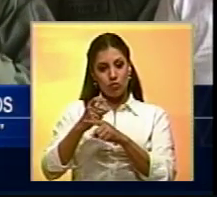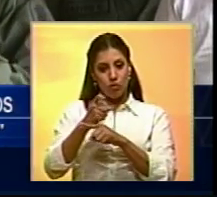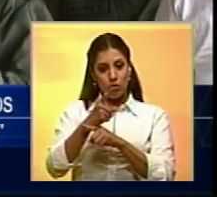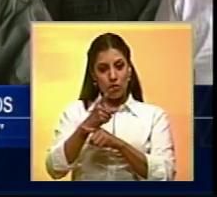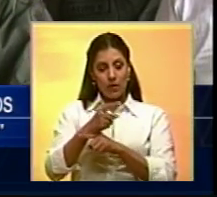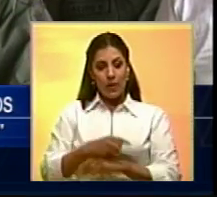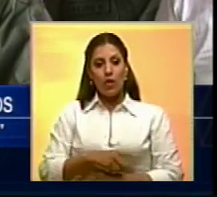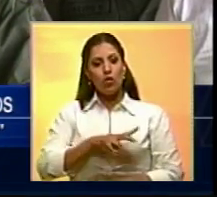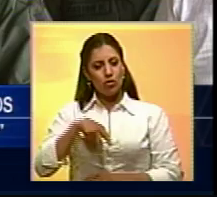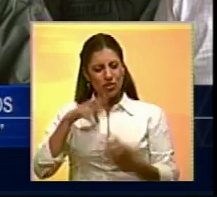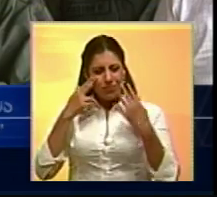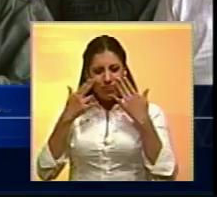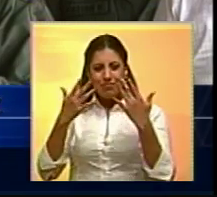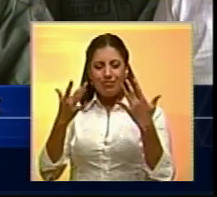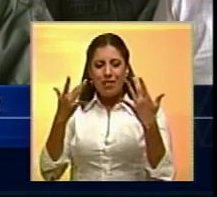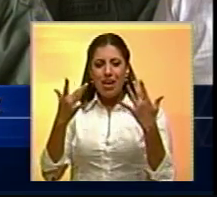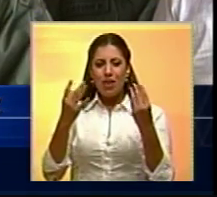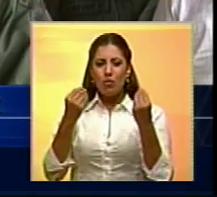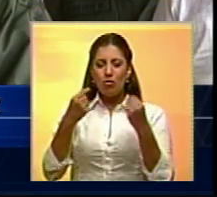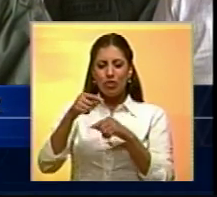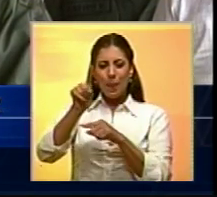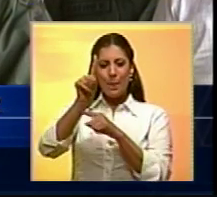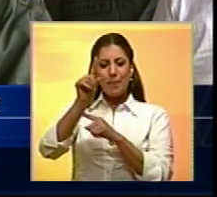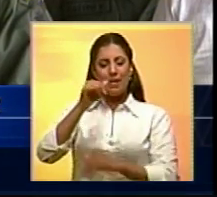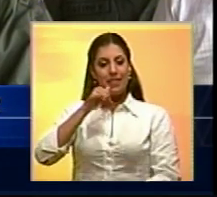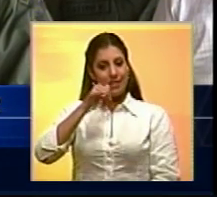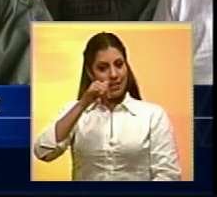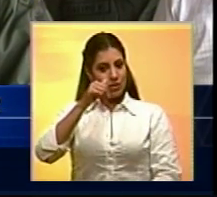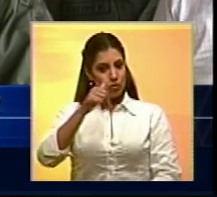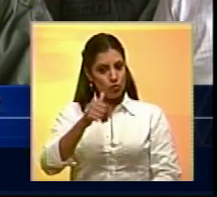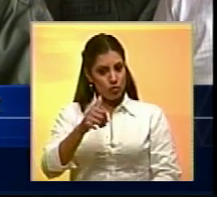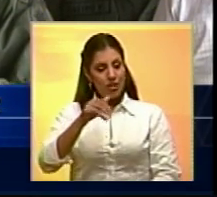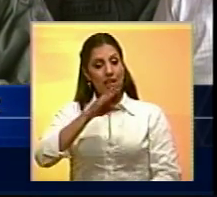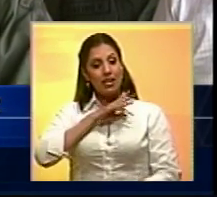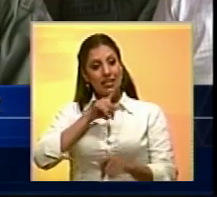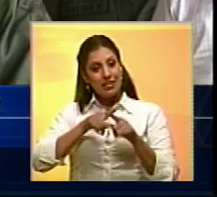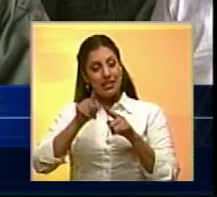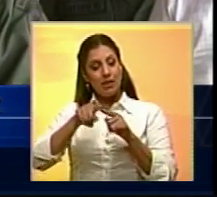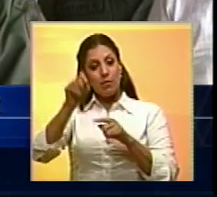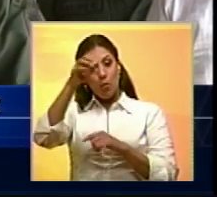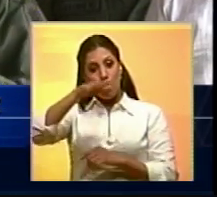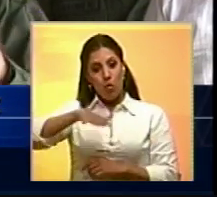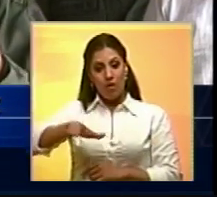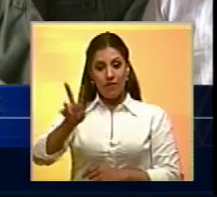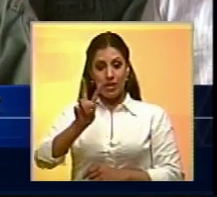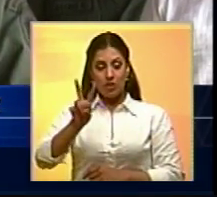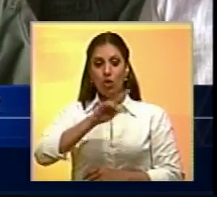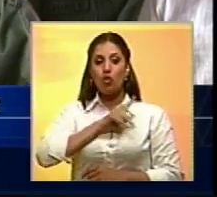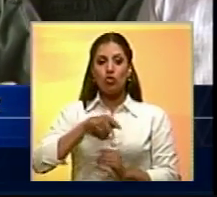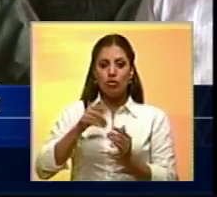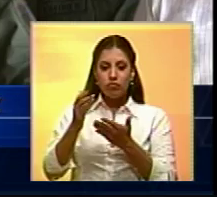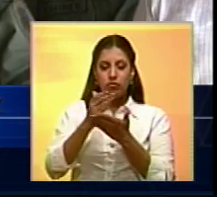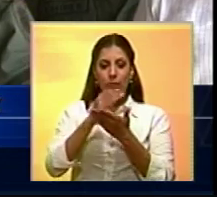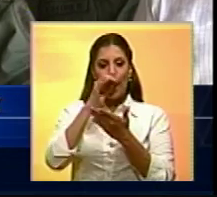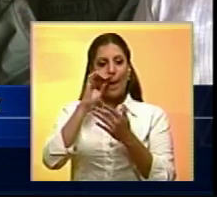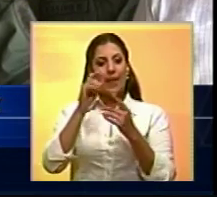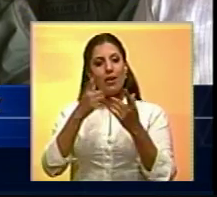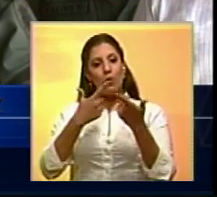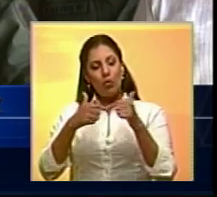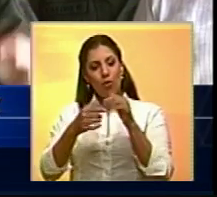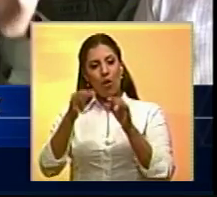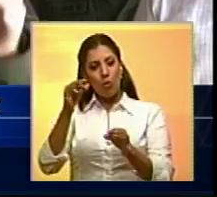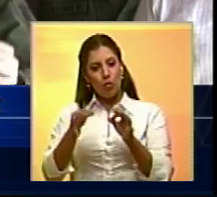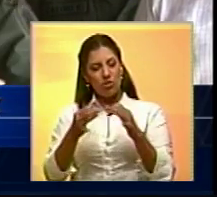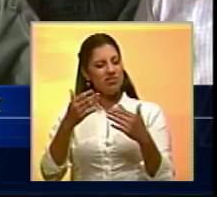Hemos visto pues, que la principal denuncia que se fomenta desde el pueblo de Venezuela y que hemos recogido a través de la